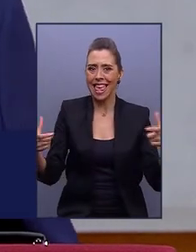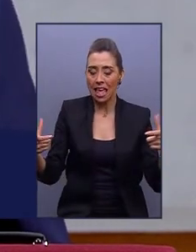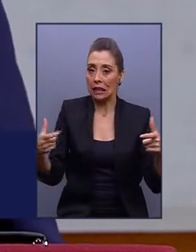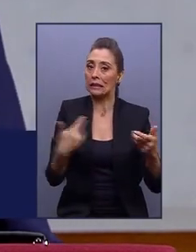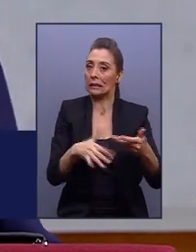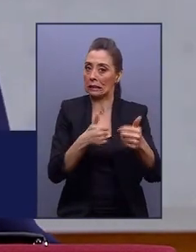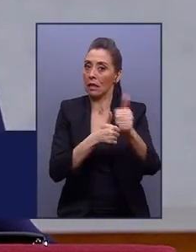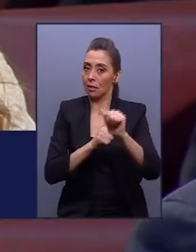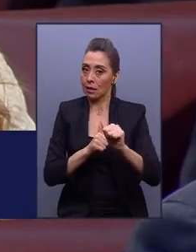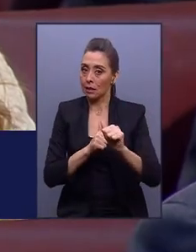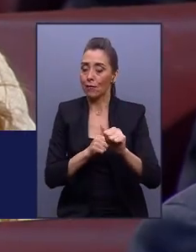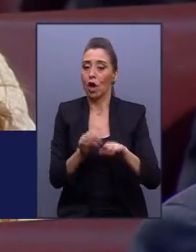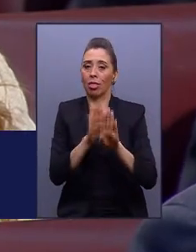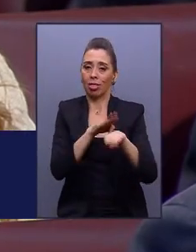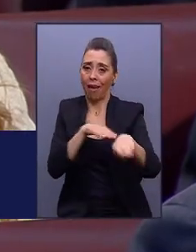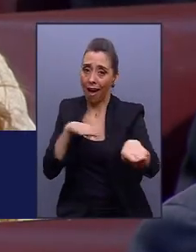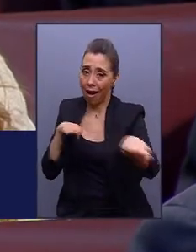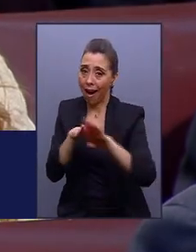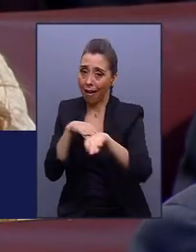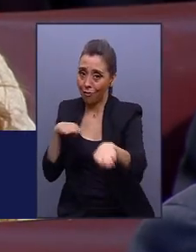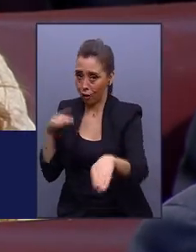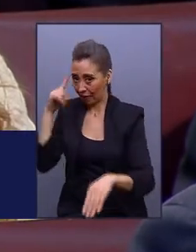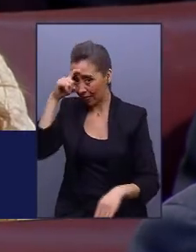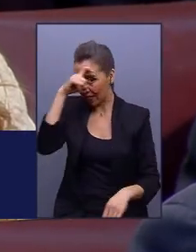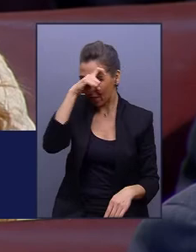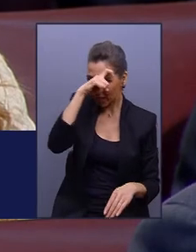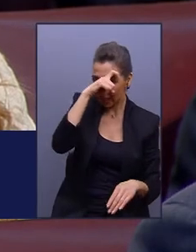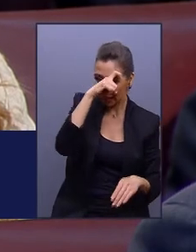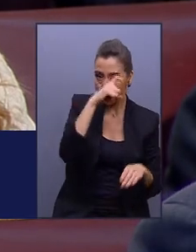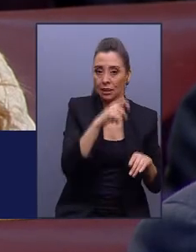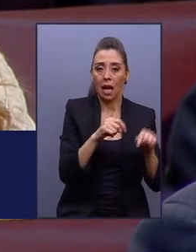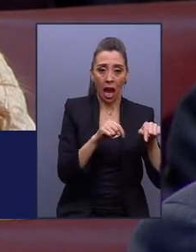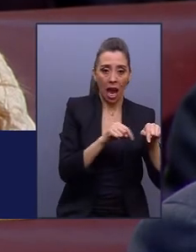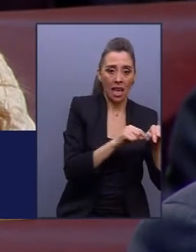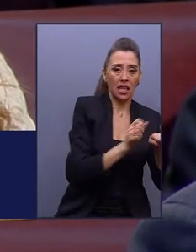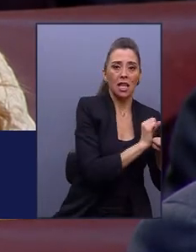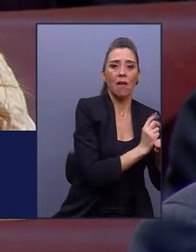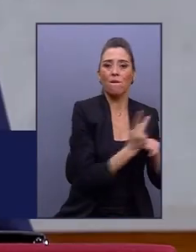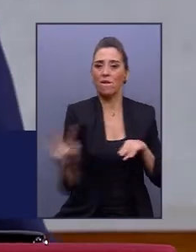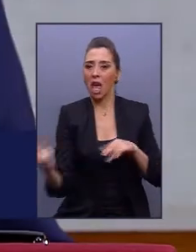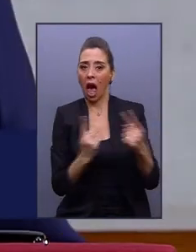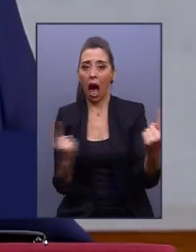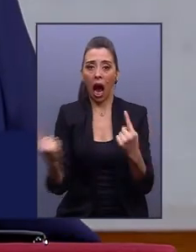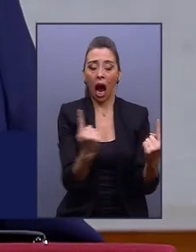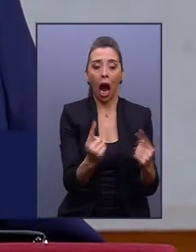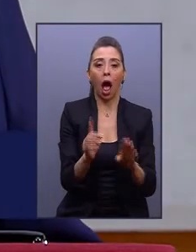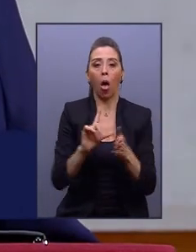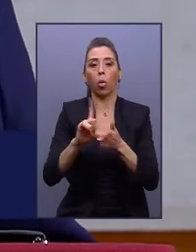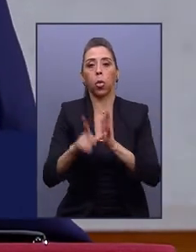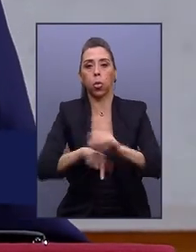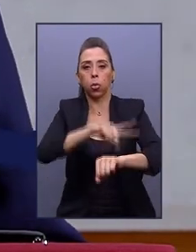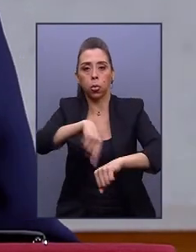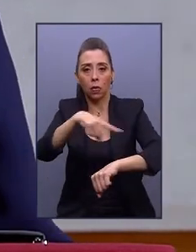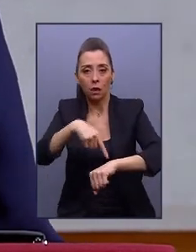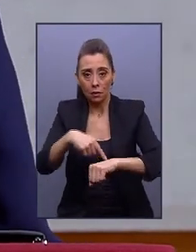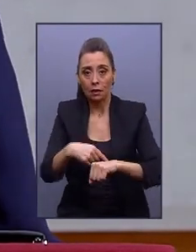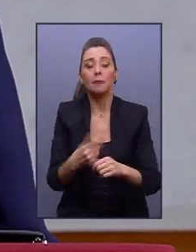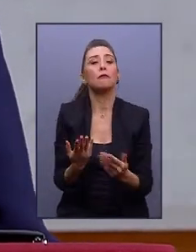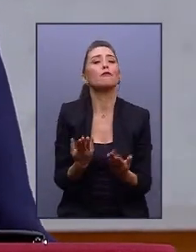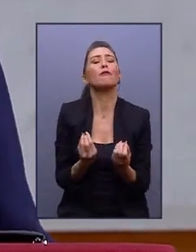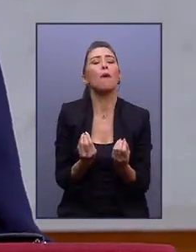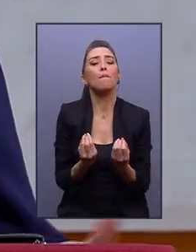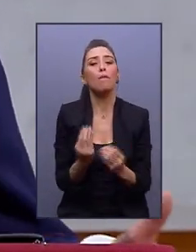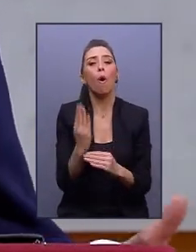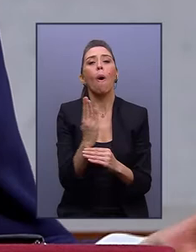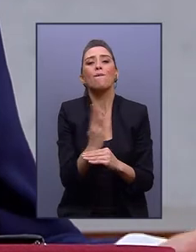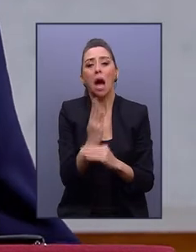importantes, como la congestión y las dificultades para trasladarnos de un punto a otro de las ciudades. Y uno de los mecanismos básicos para